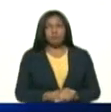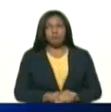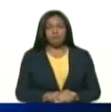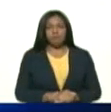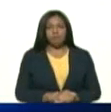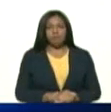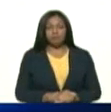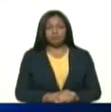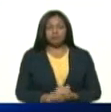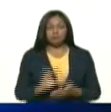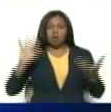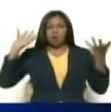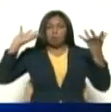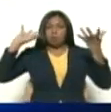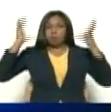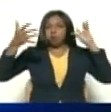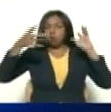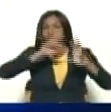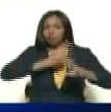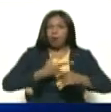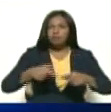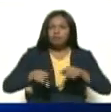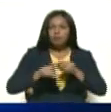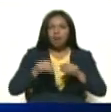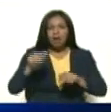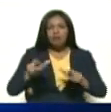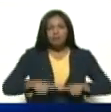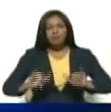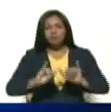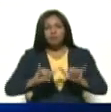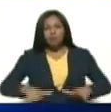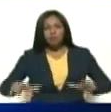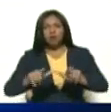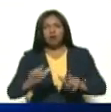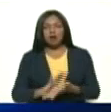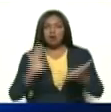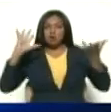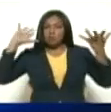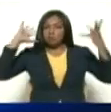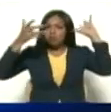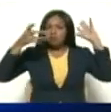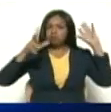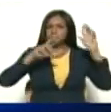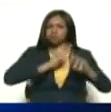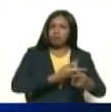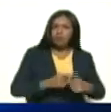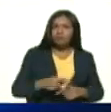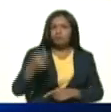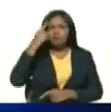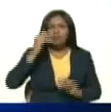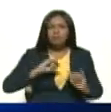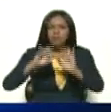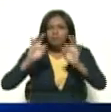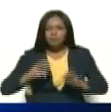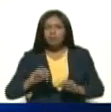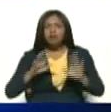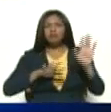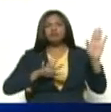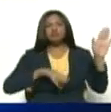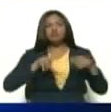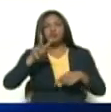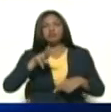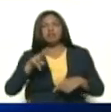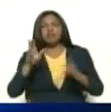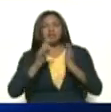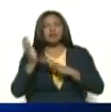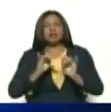Enloqueció la oligarquía, enloqueció. Aquí en este mismo salón, enloqueció la oligarquía, un día como hoy, 12 de abril,